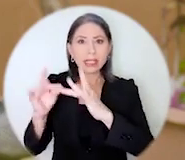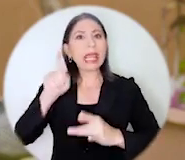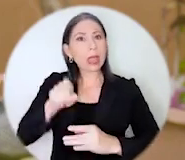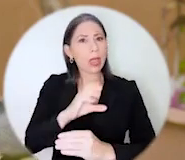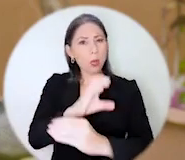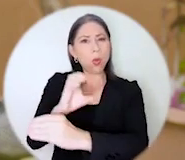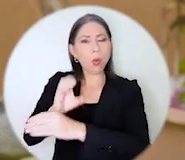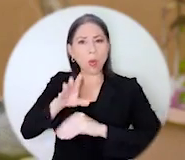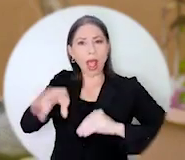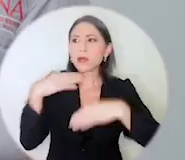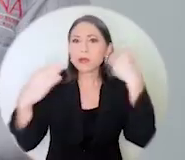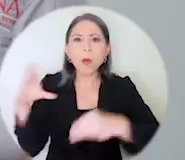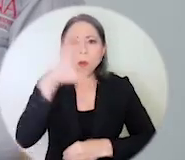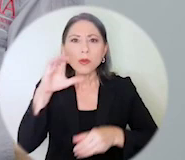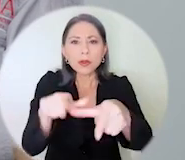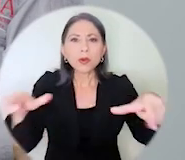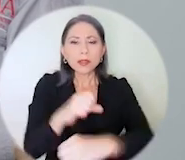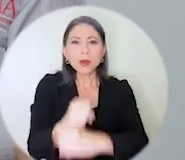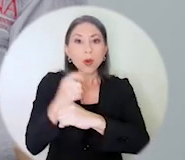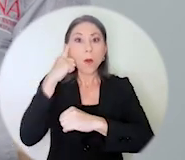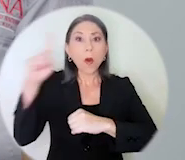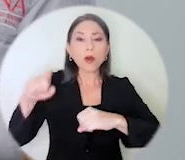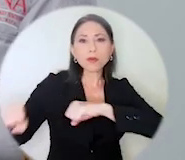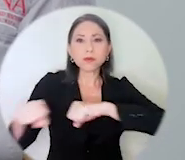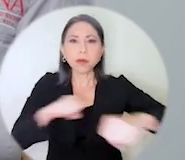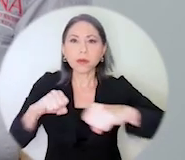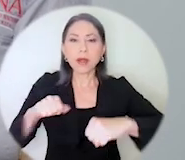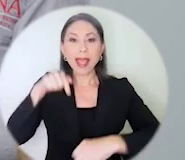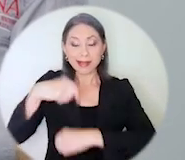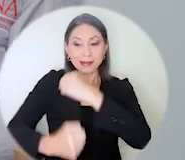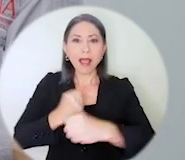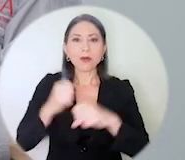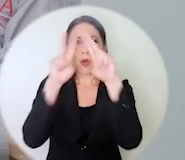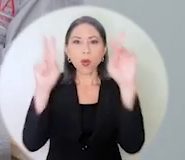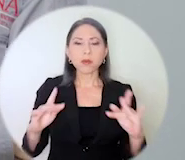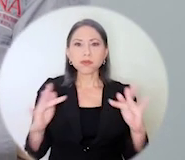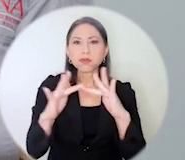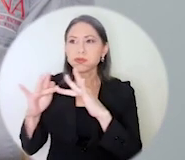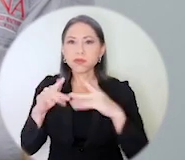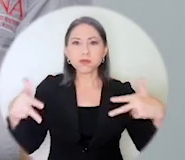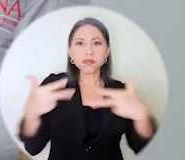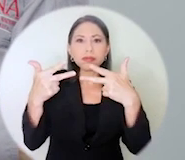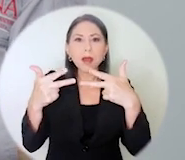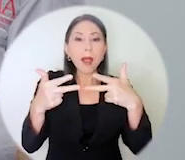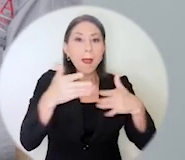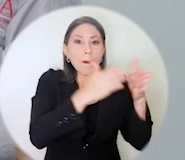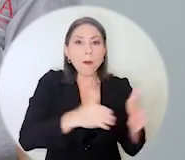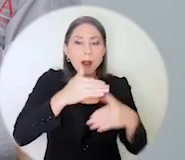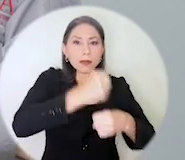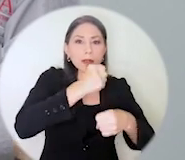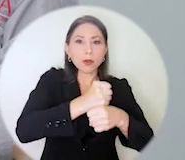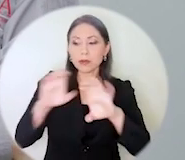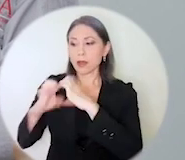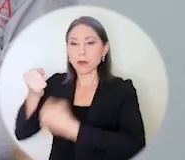tomar medidas adicionales. Este año será en forma virtual y por lo tanto debemos adaptar nuestros planes de acción y nuestras